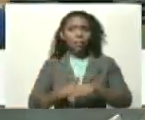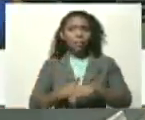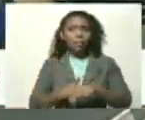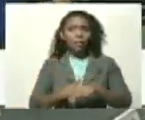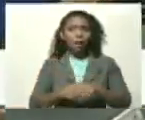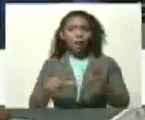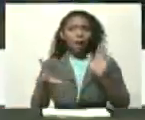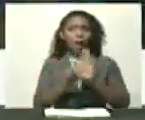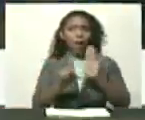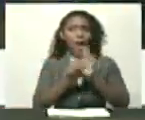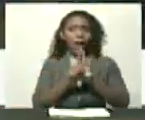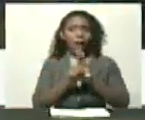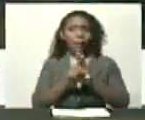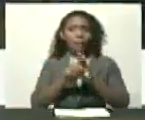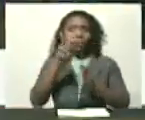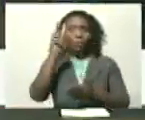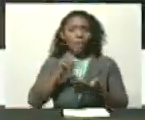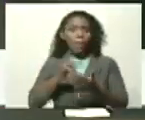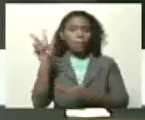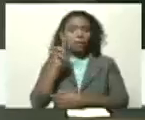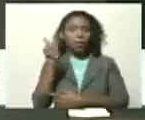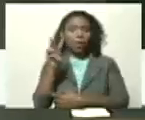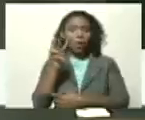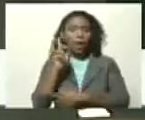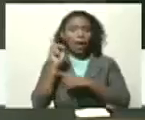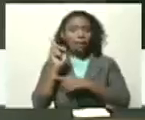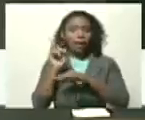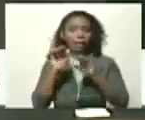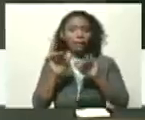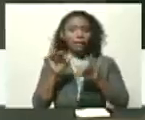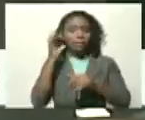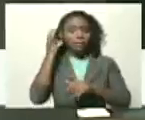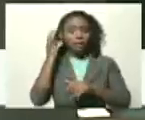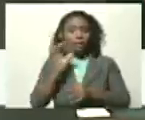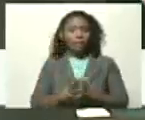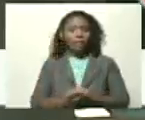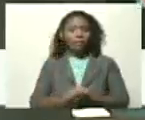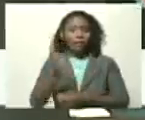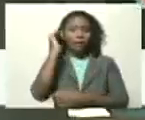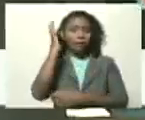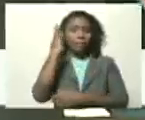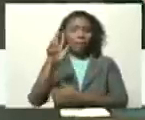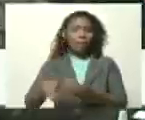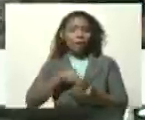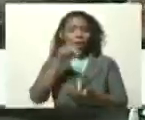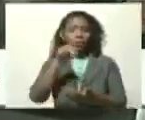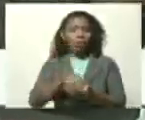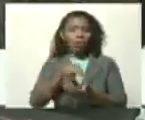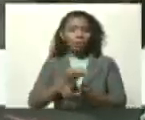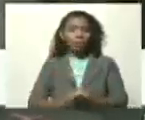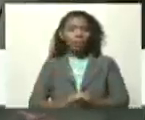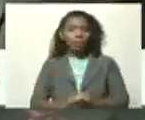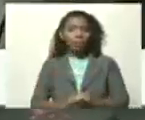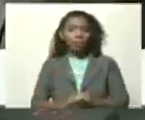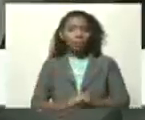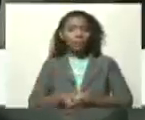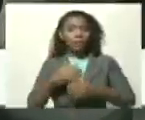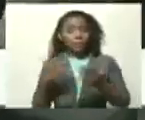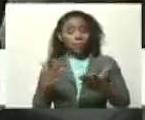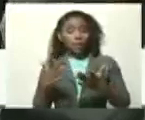legislativo 2022 sea la secretaria de la Asamblea Nacional, y para